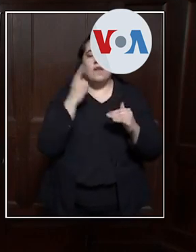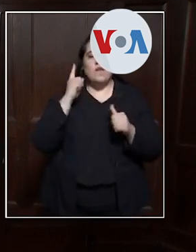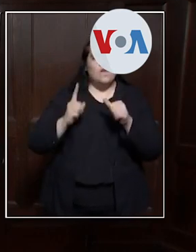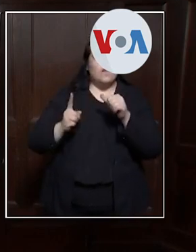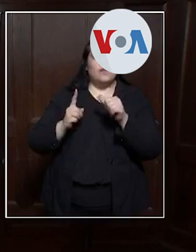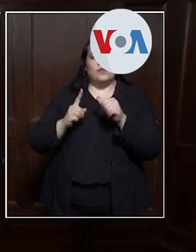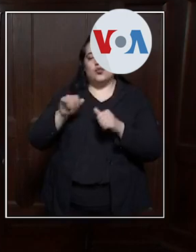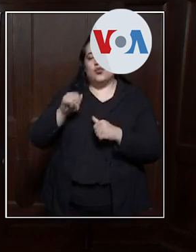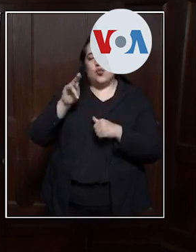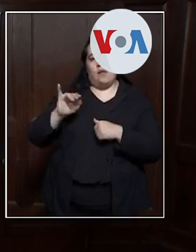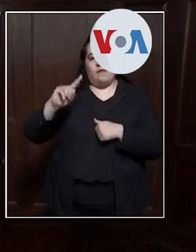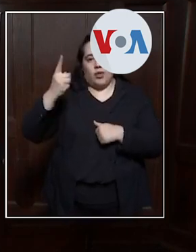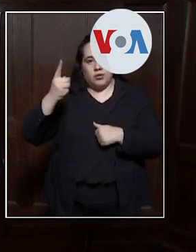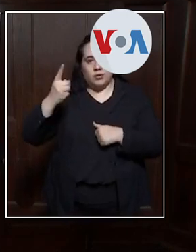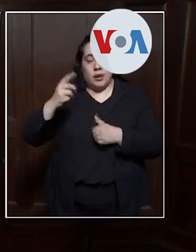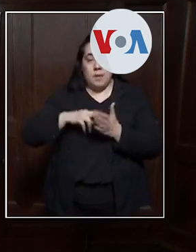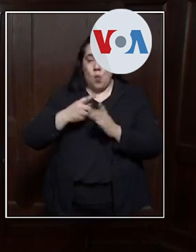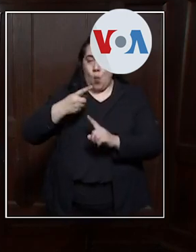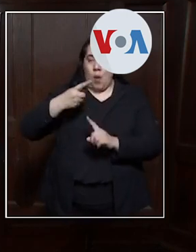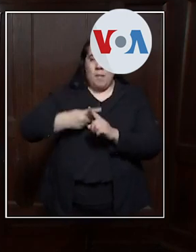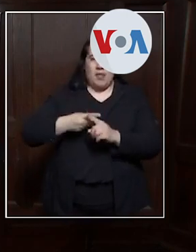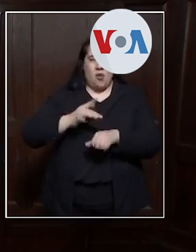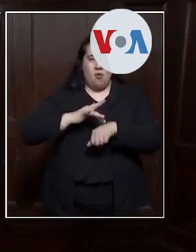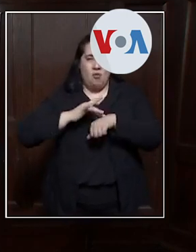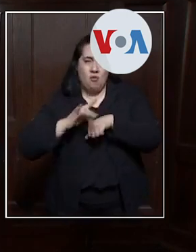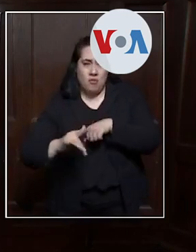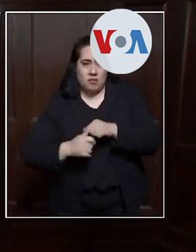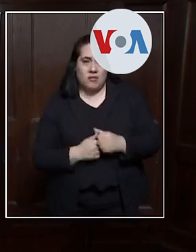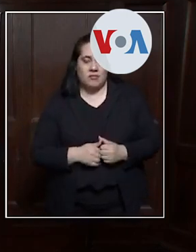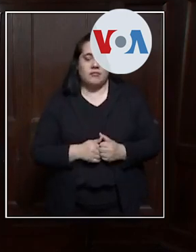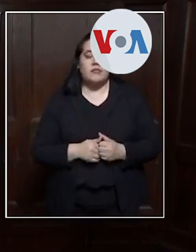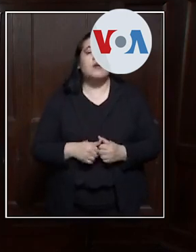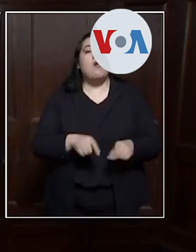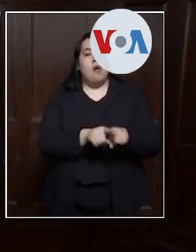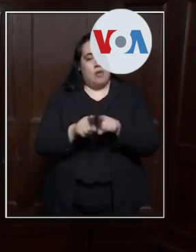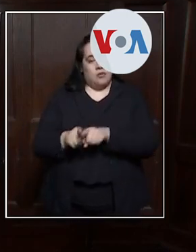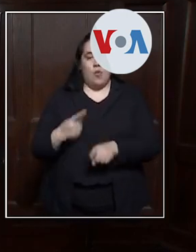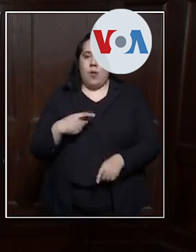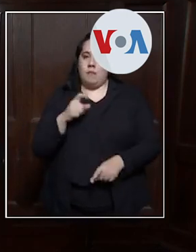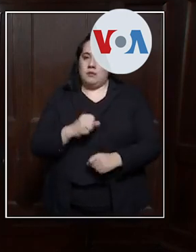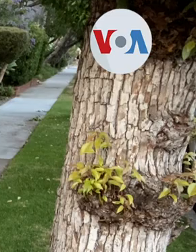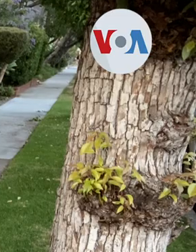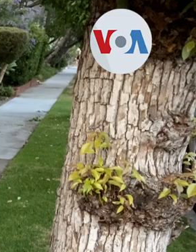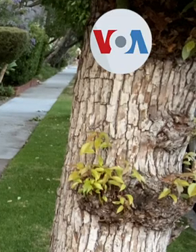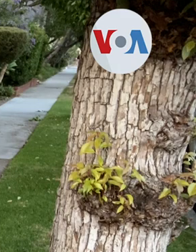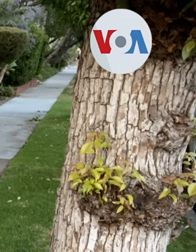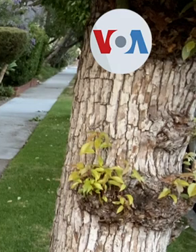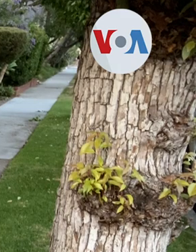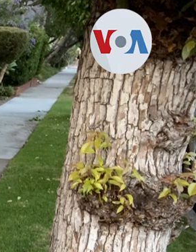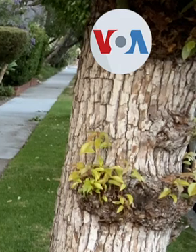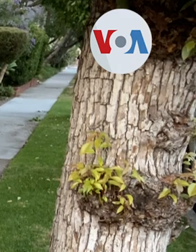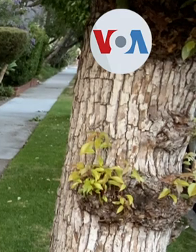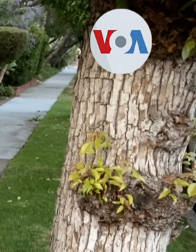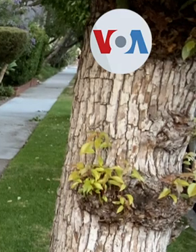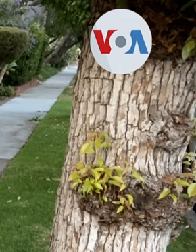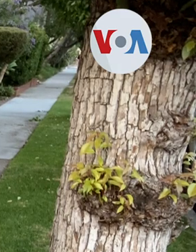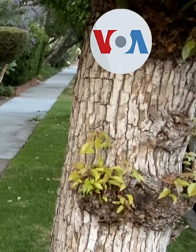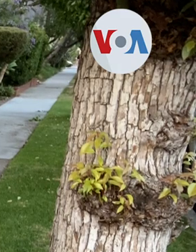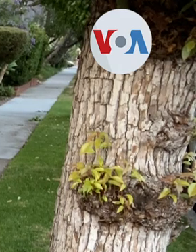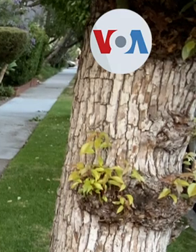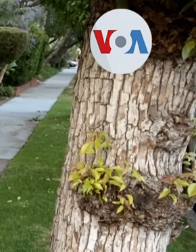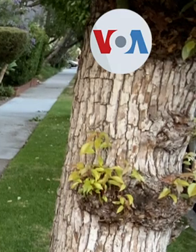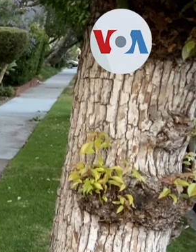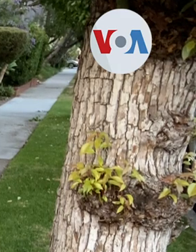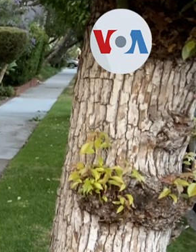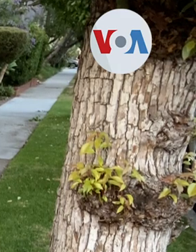el 1 de julio. Garcetti reconoció que aún hay mucho para hacer, pero es un comienzo. Mientras tanto, el jueves se